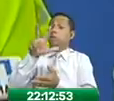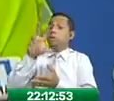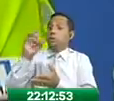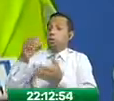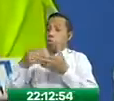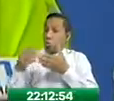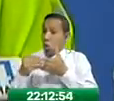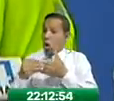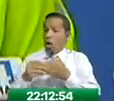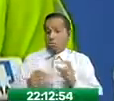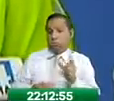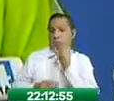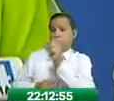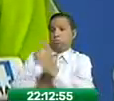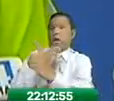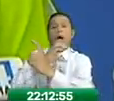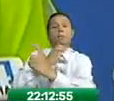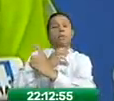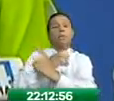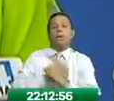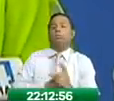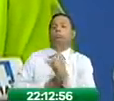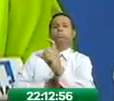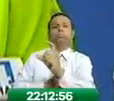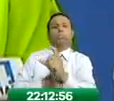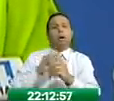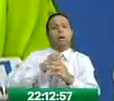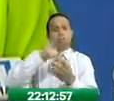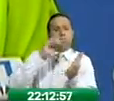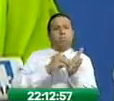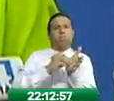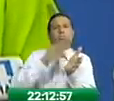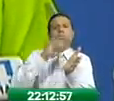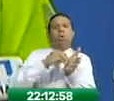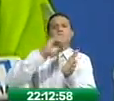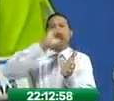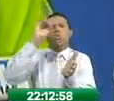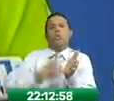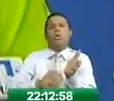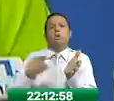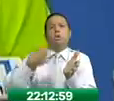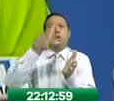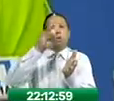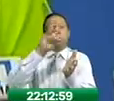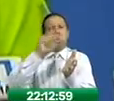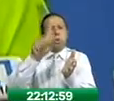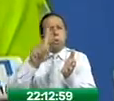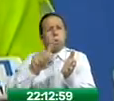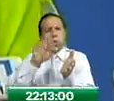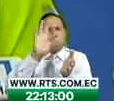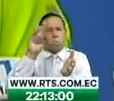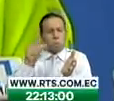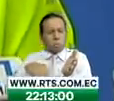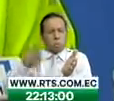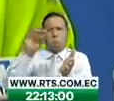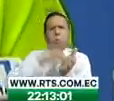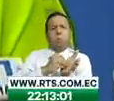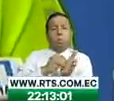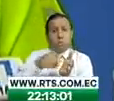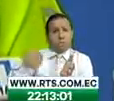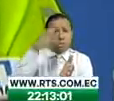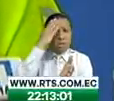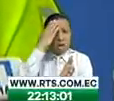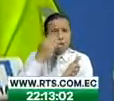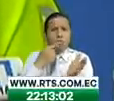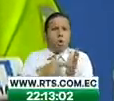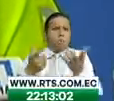de discapacidad salga con un porcentaje del 60-61%. Como ustedes conocen, con una valoración de